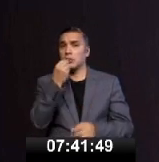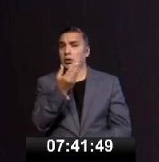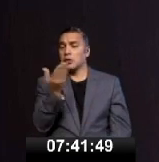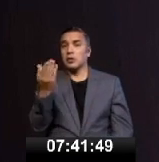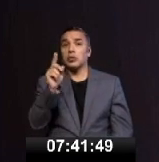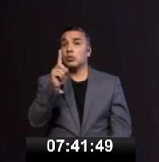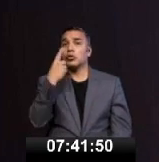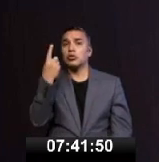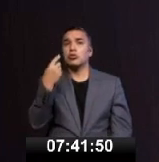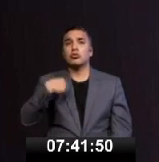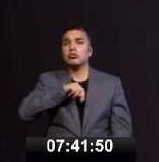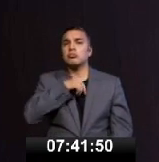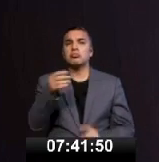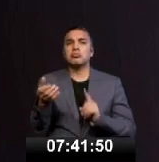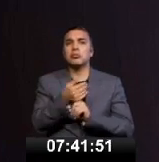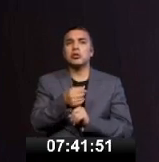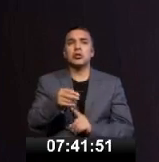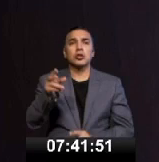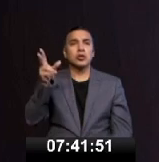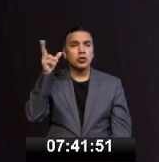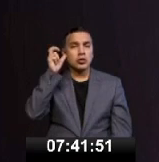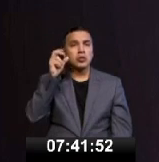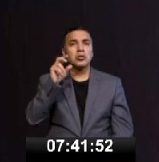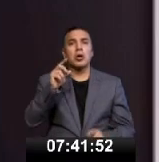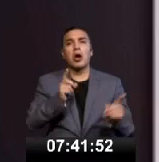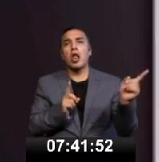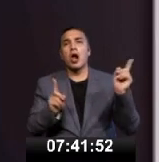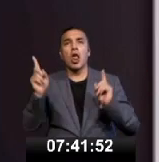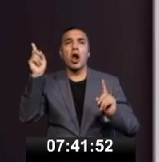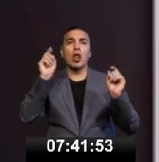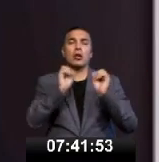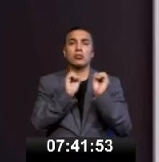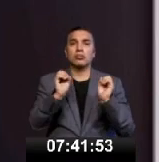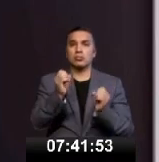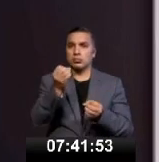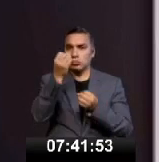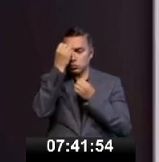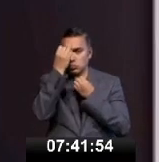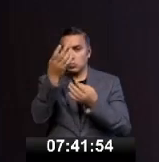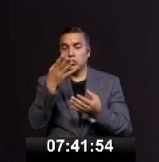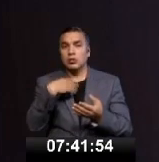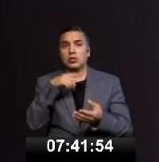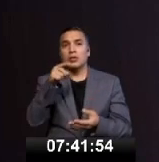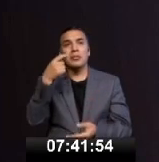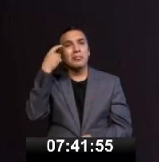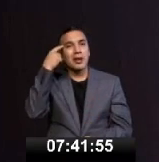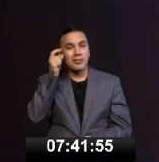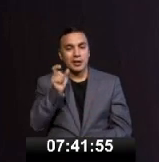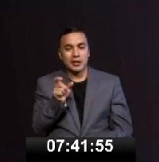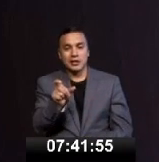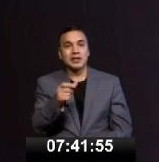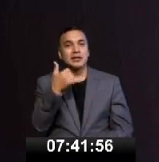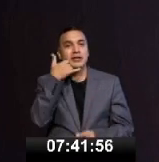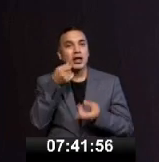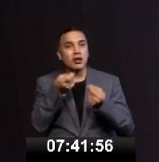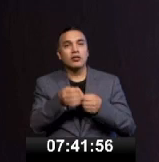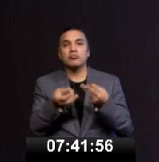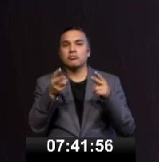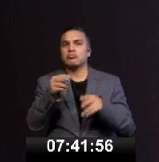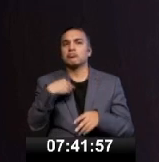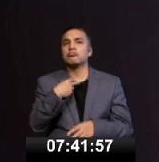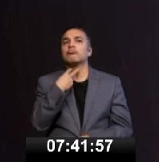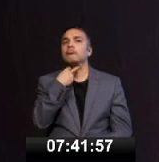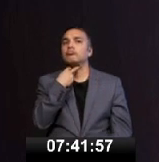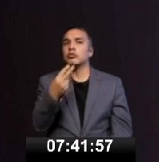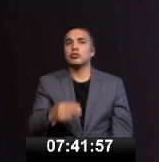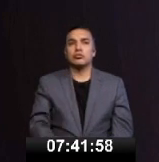Y lo único que logro es escuchar excusas infundadas. La información está en una flash memory ya periciada. También consta un